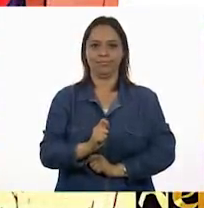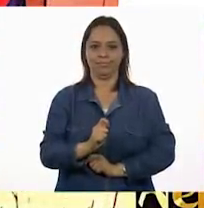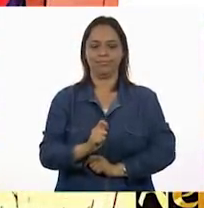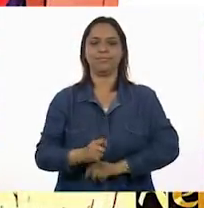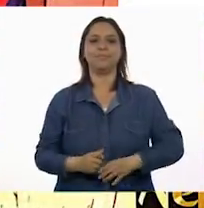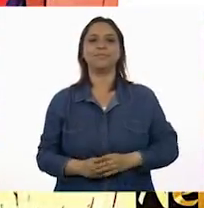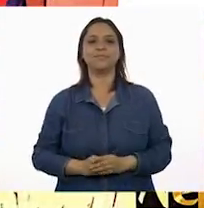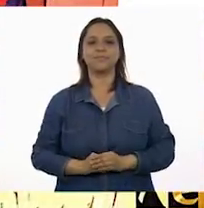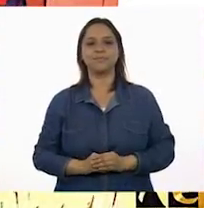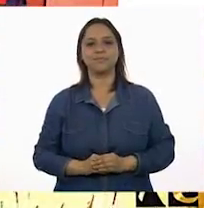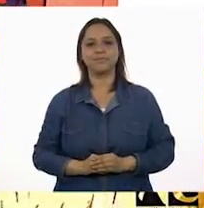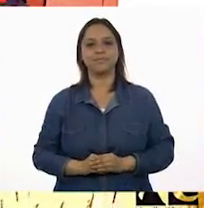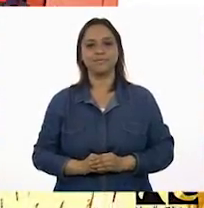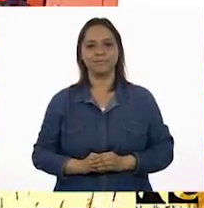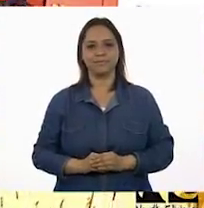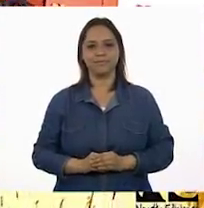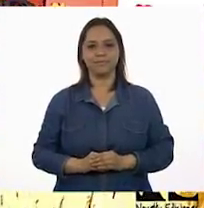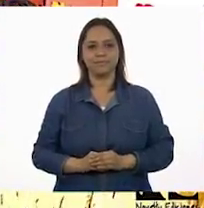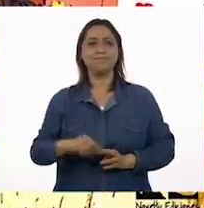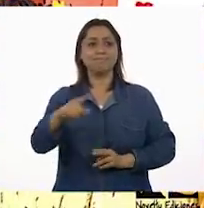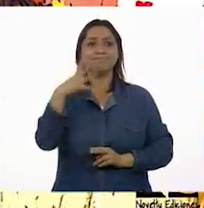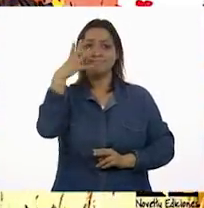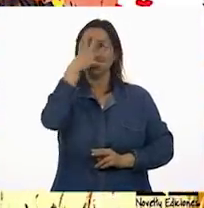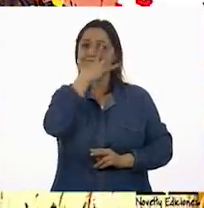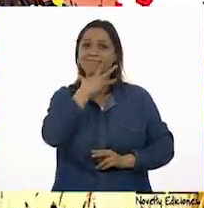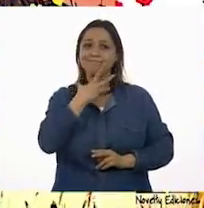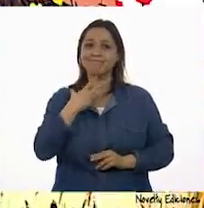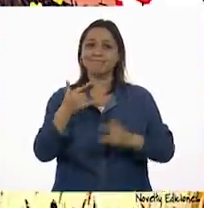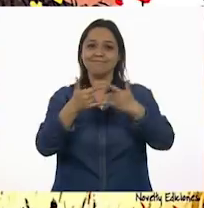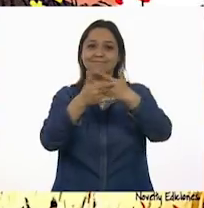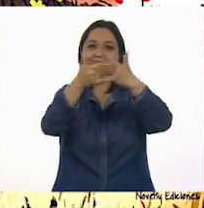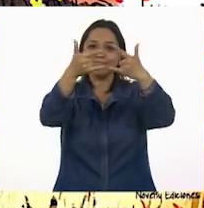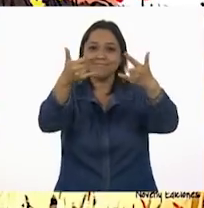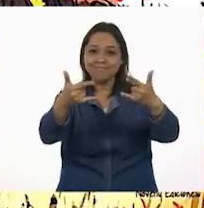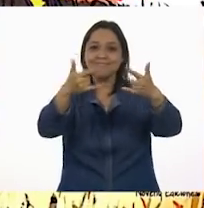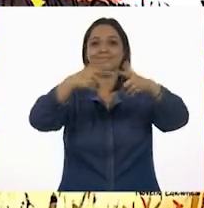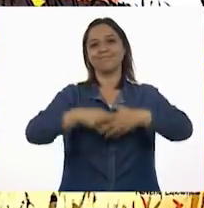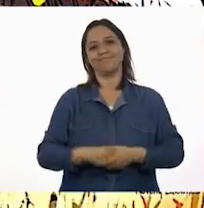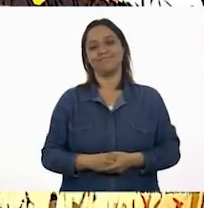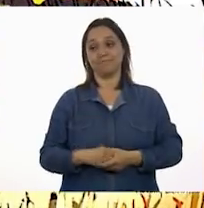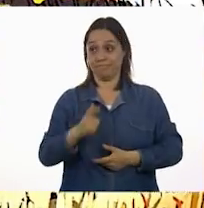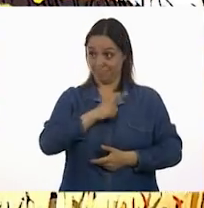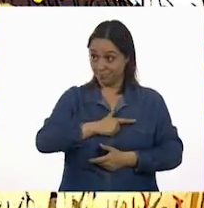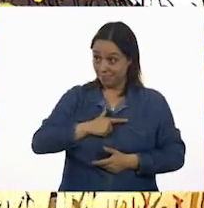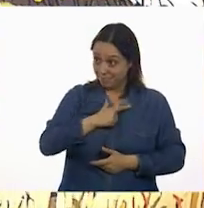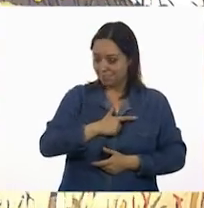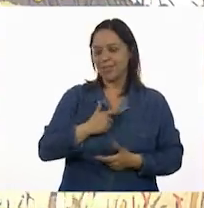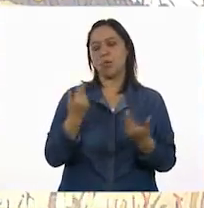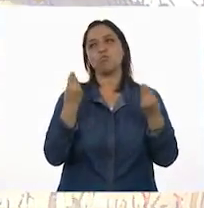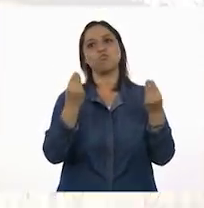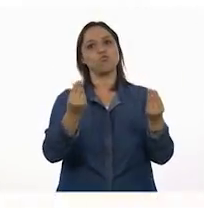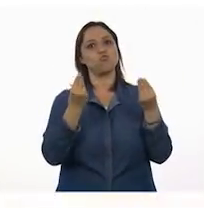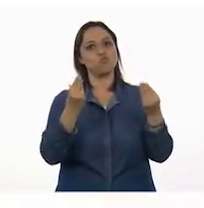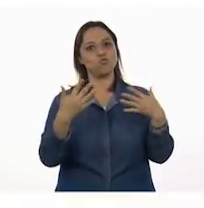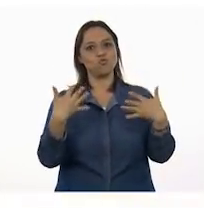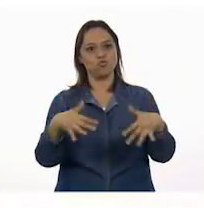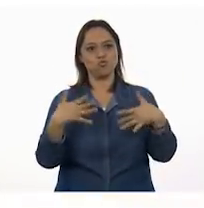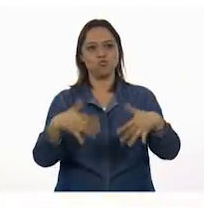Amigos. Qué bonito estuvo ese cuento, Carla. ¿Sí te gustó? Mucho.